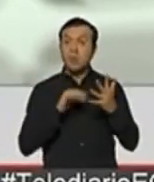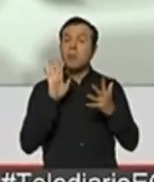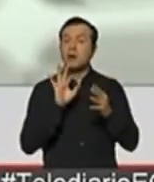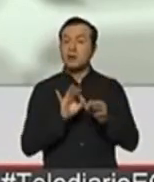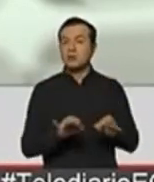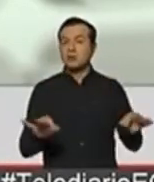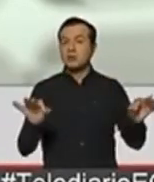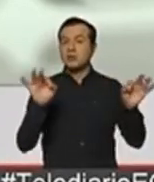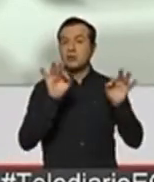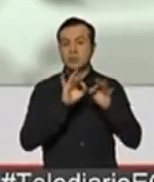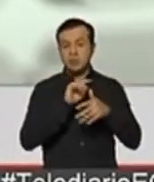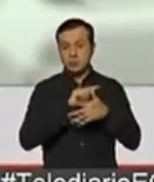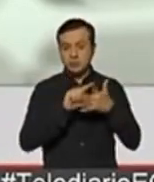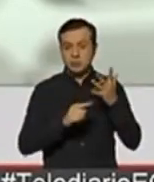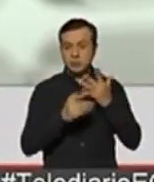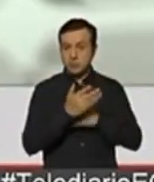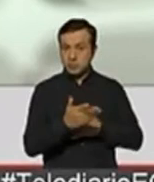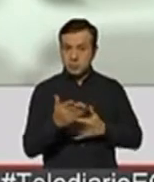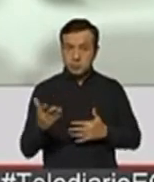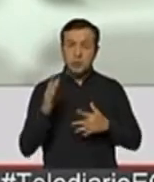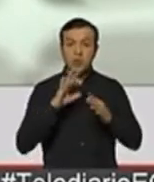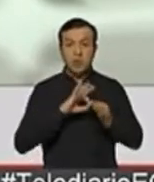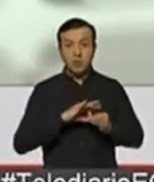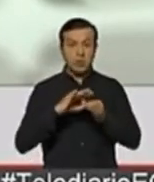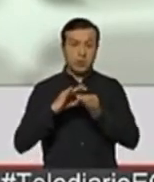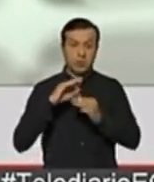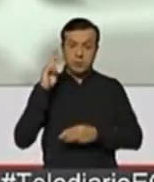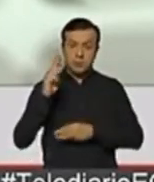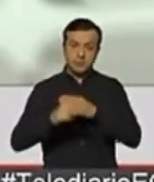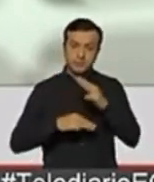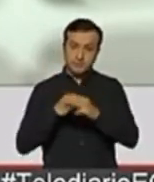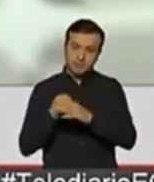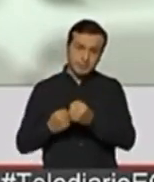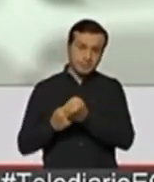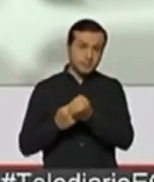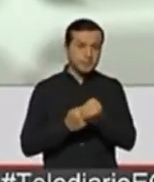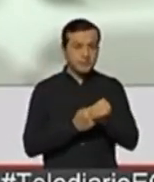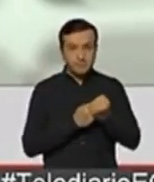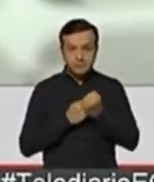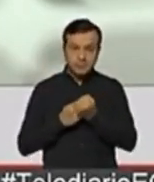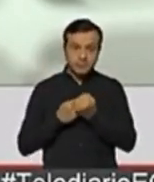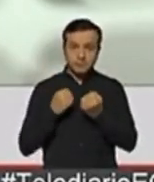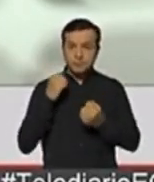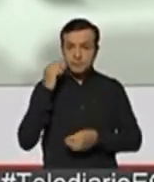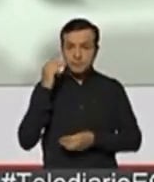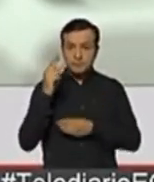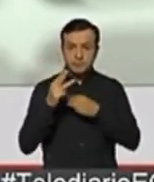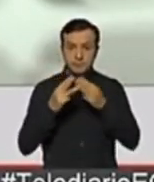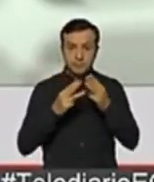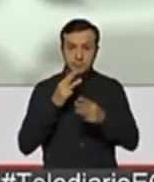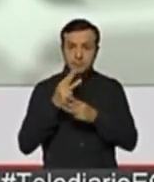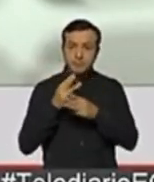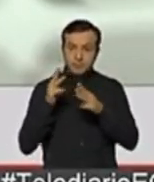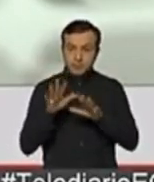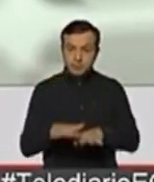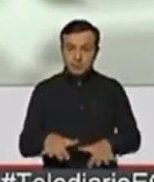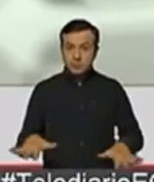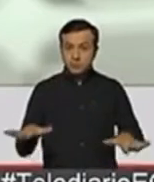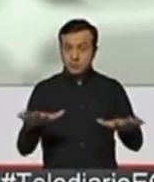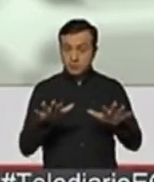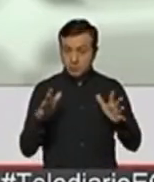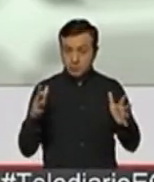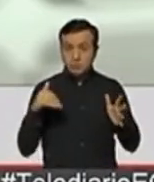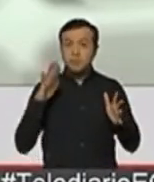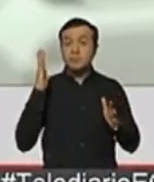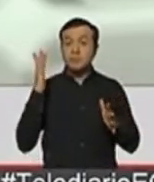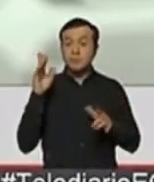importantes fueron el llamar a la cooperación mundial a fin de que en todo el territorio del planeta y sobre todo